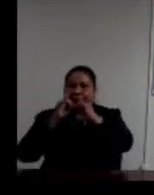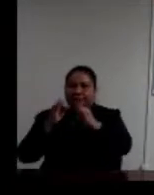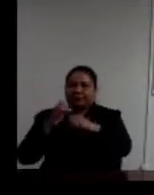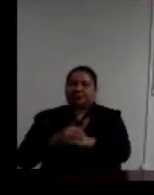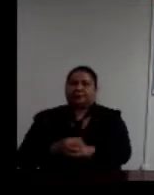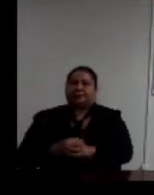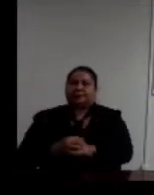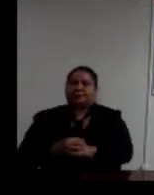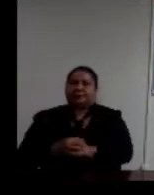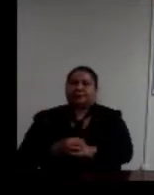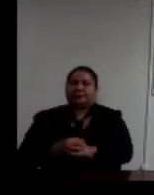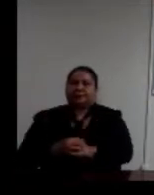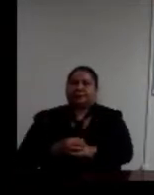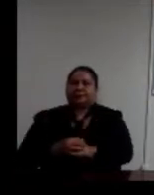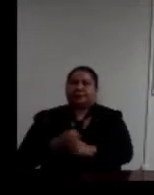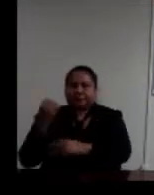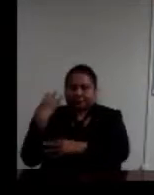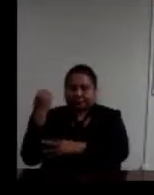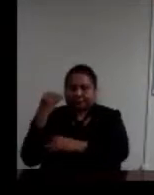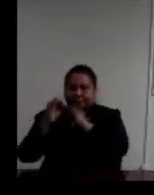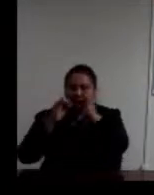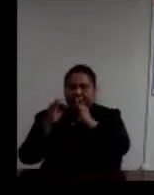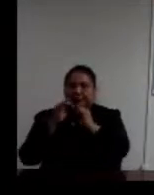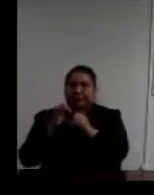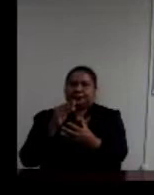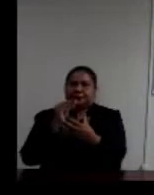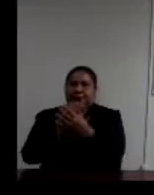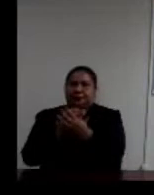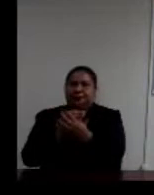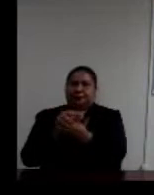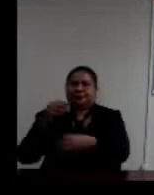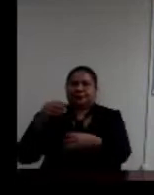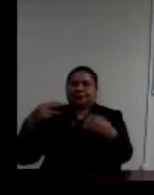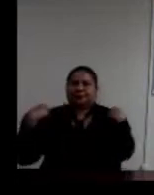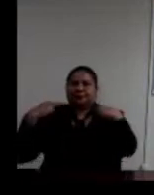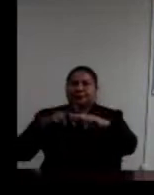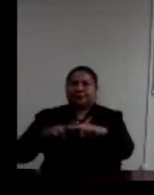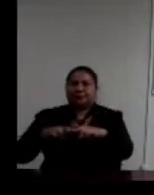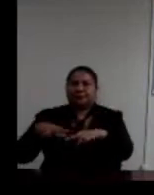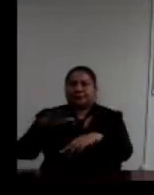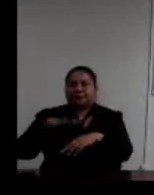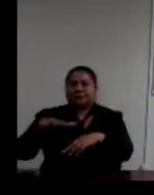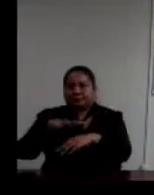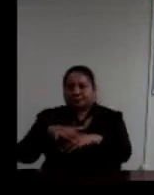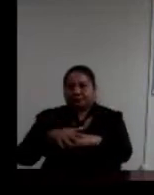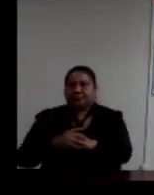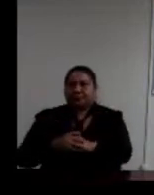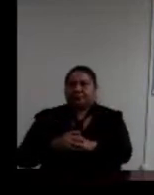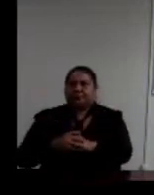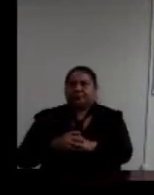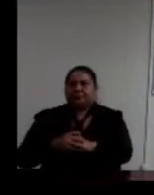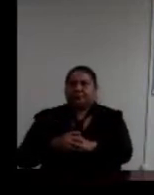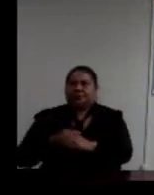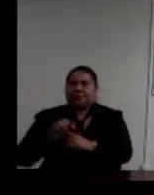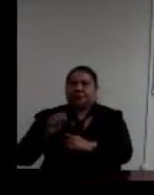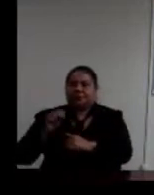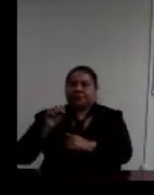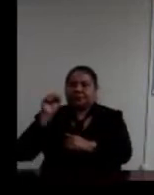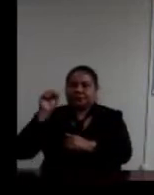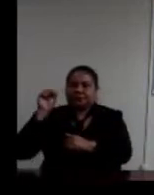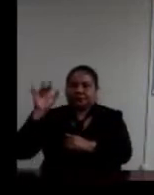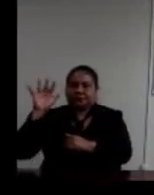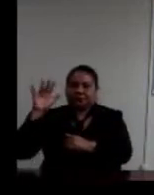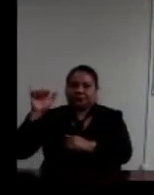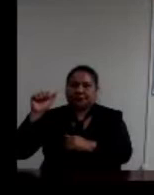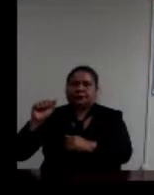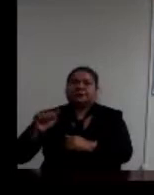en conferencias. Maestra de curso básico de lenguas de señas mexicanas en la sección 54